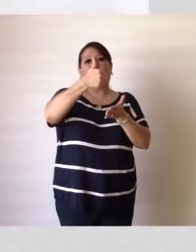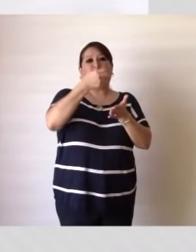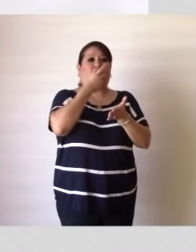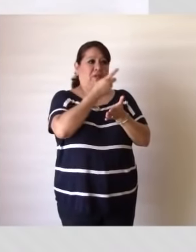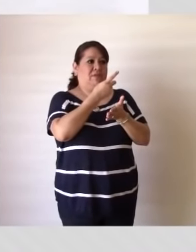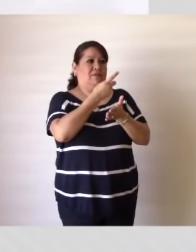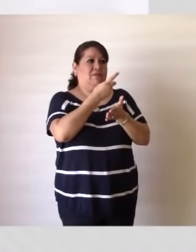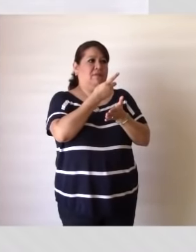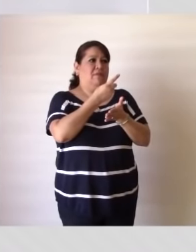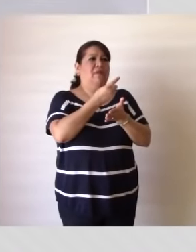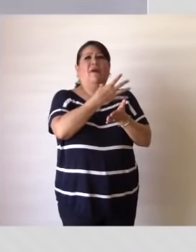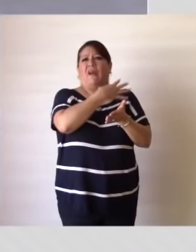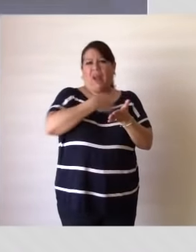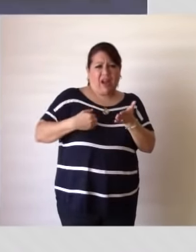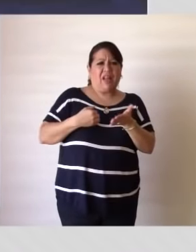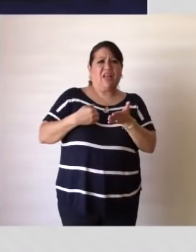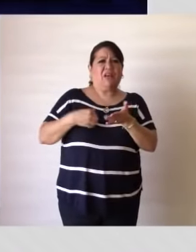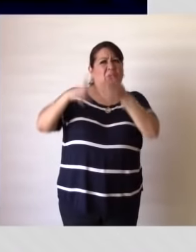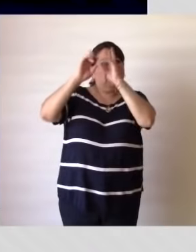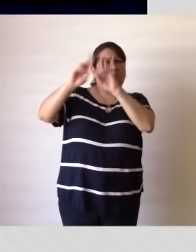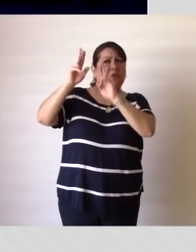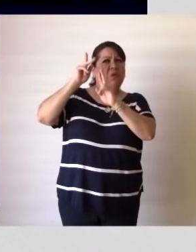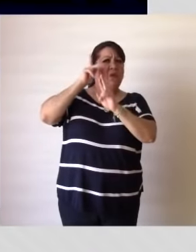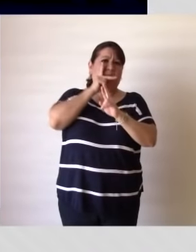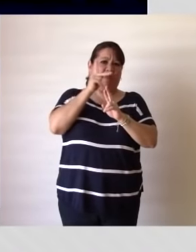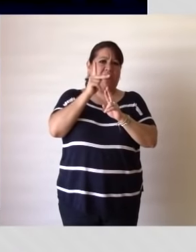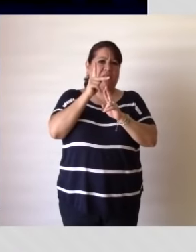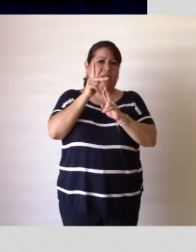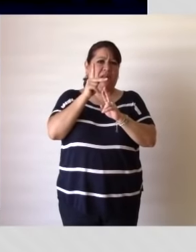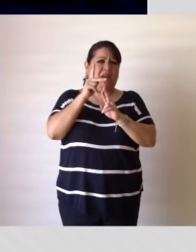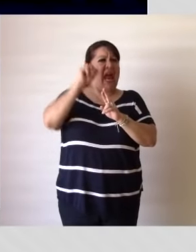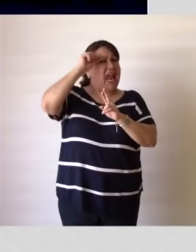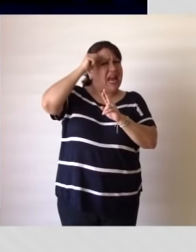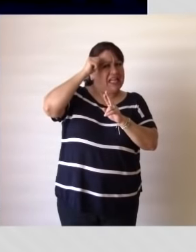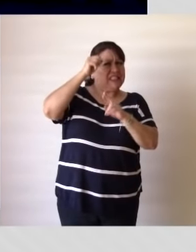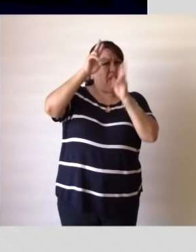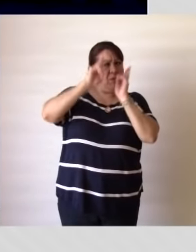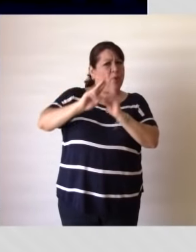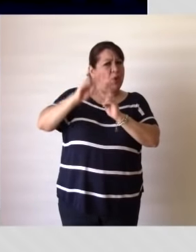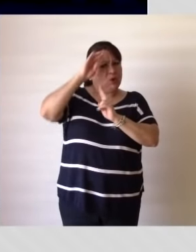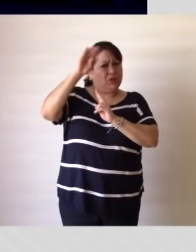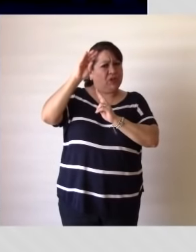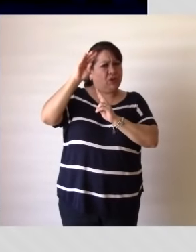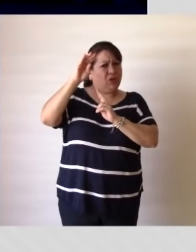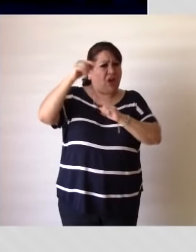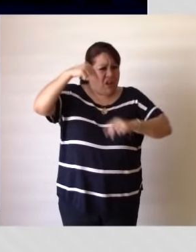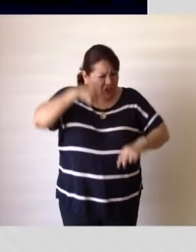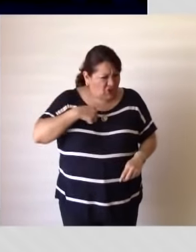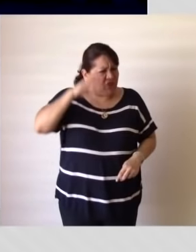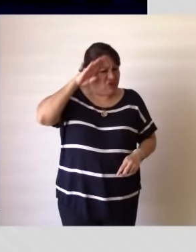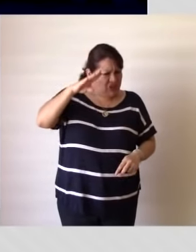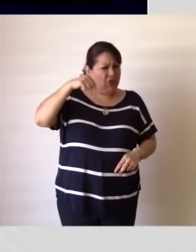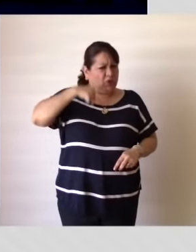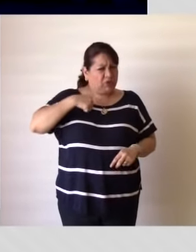señor si yo soy padre dónde está mi honra si soy señor dónde está mi temor y a partir de estas preguntas